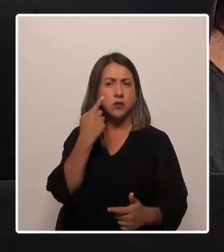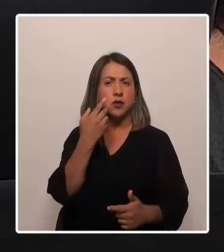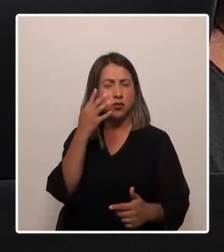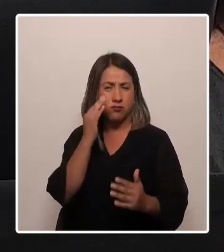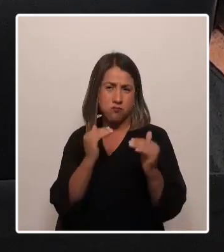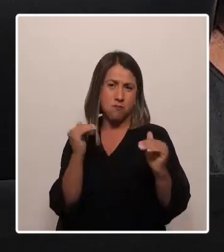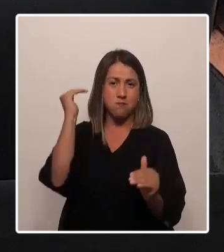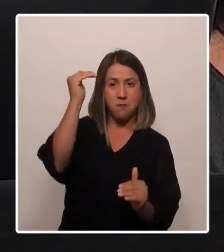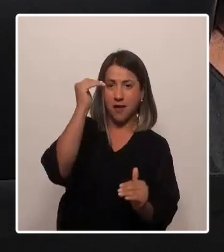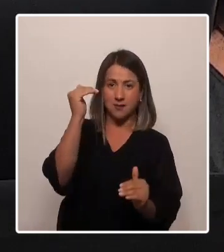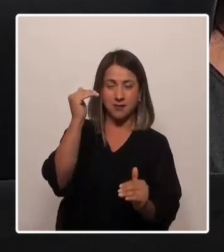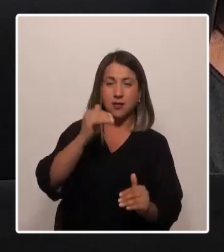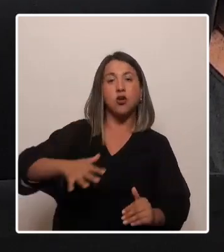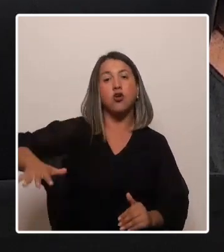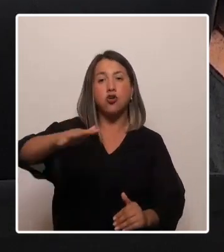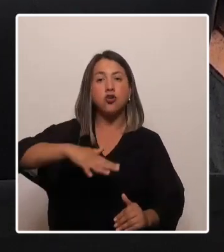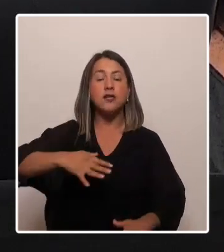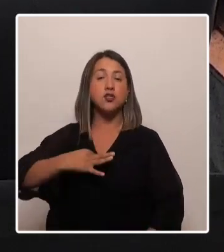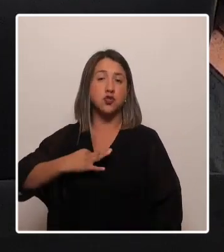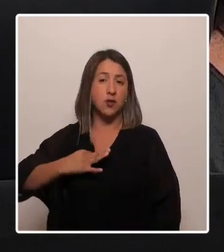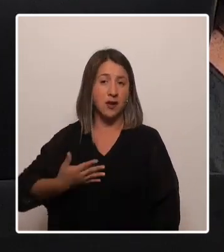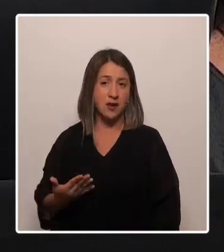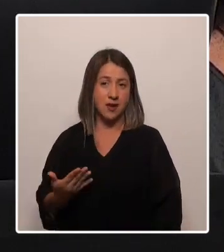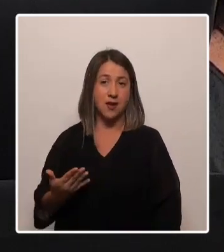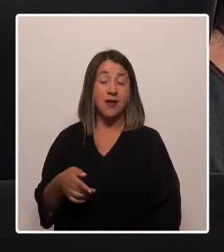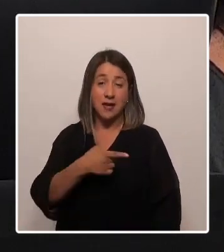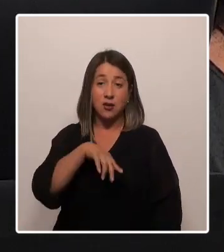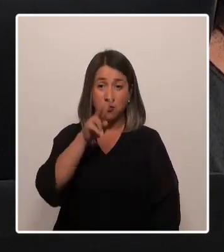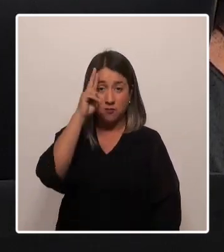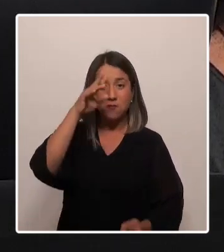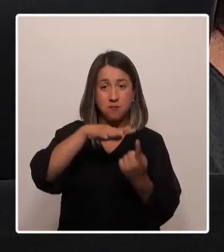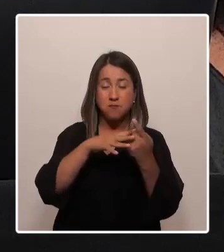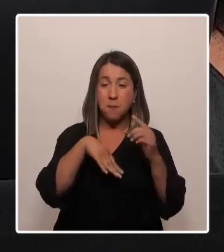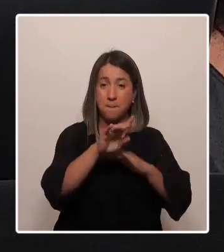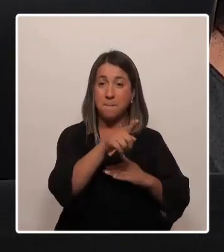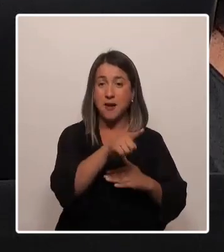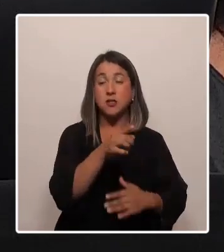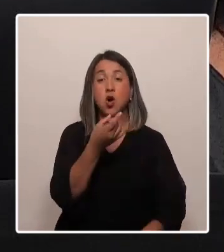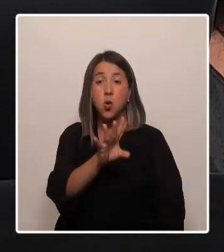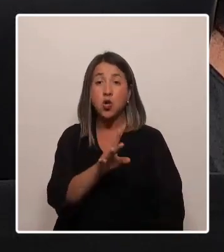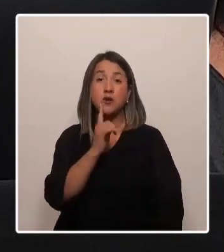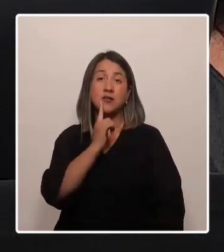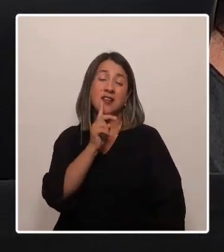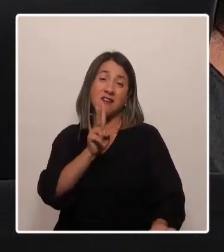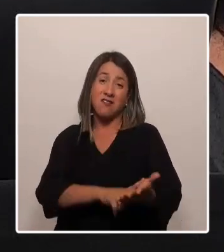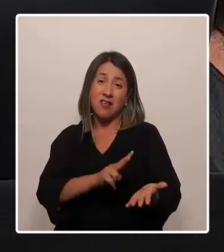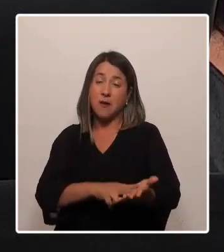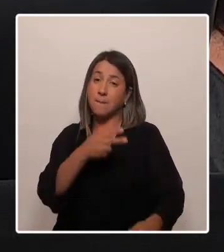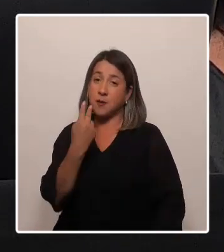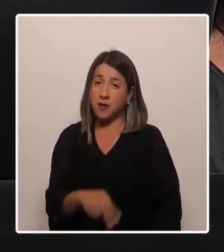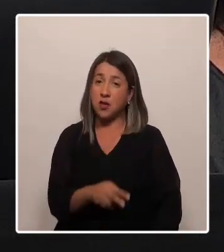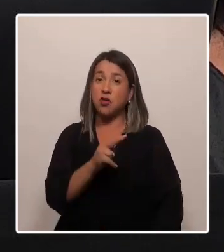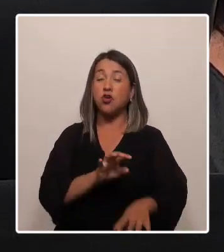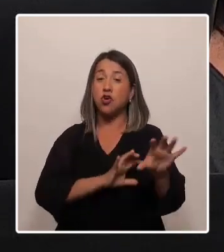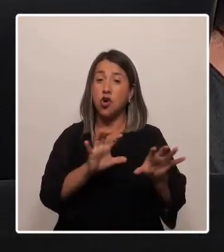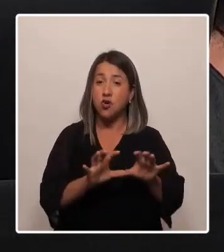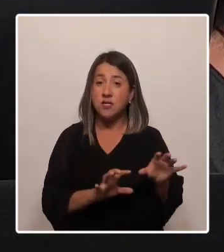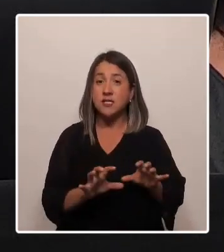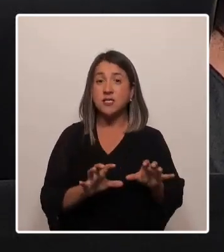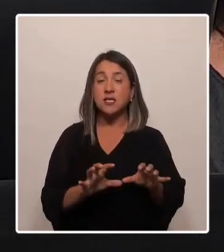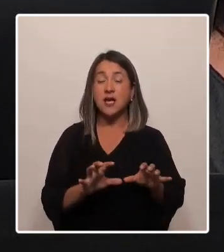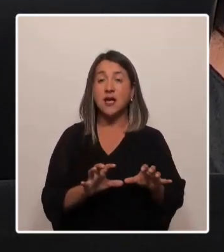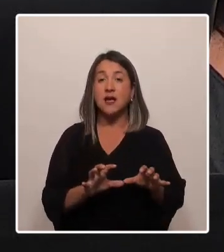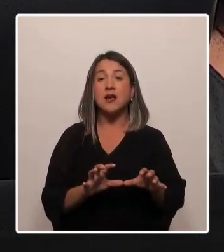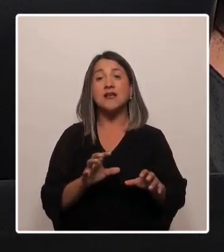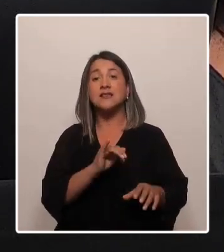estándar que se otorga al resto de la ciudadanía. Tanto es así que pareciera que los únicos que van a tener verdadera propiedad sobre bienes corporales e incorporales son los